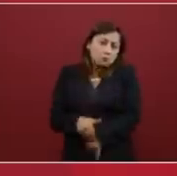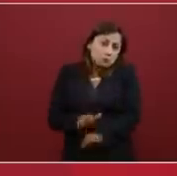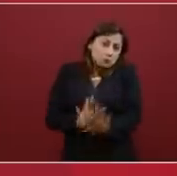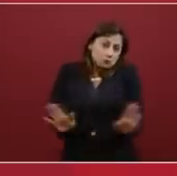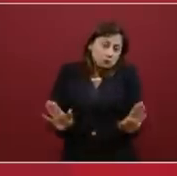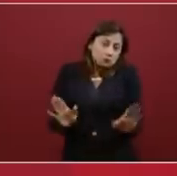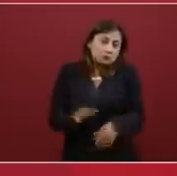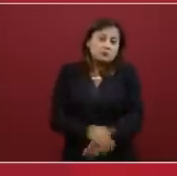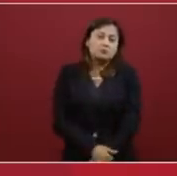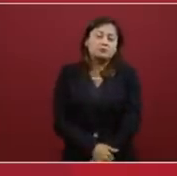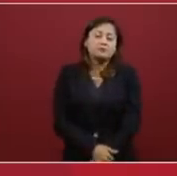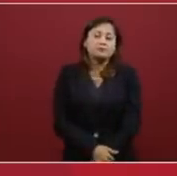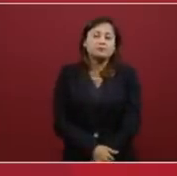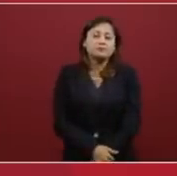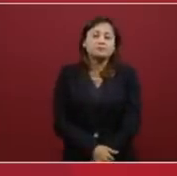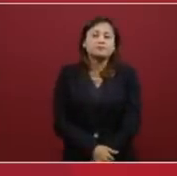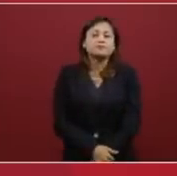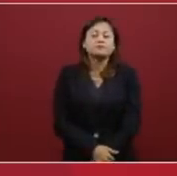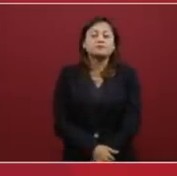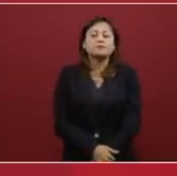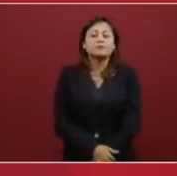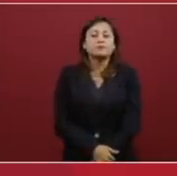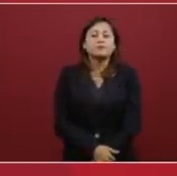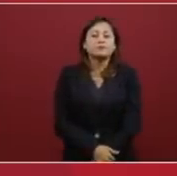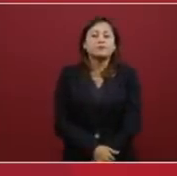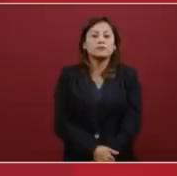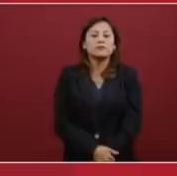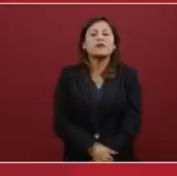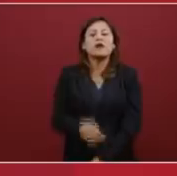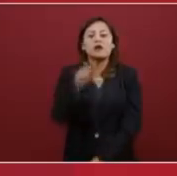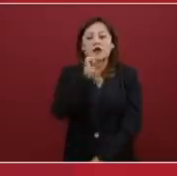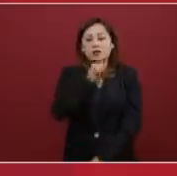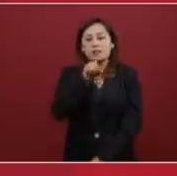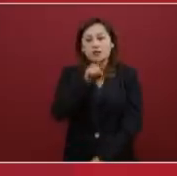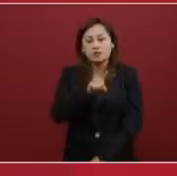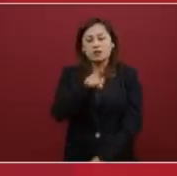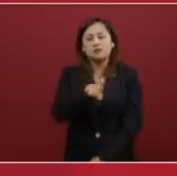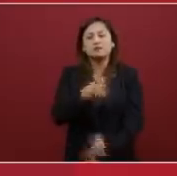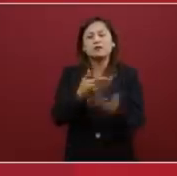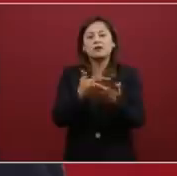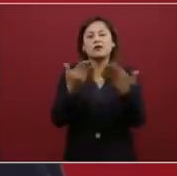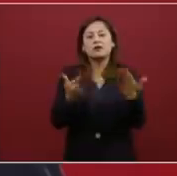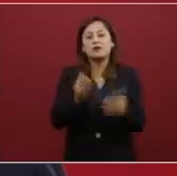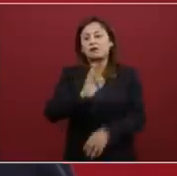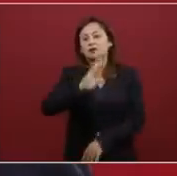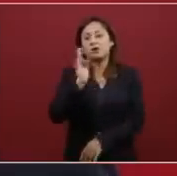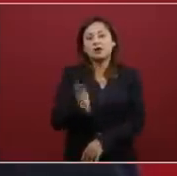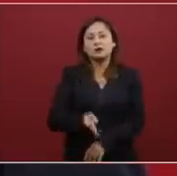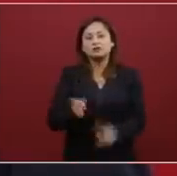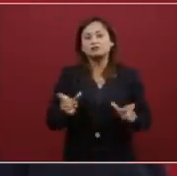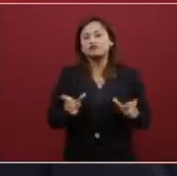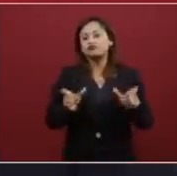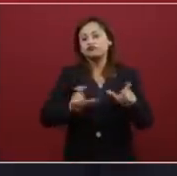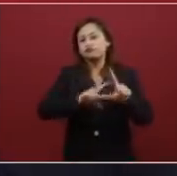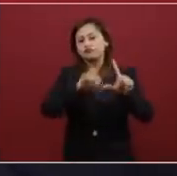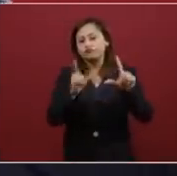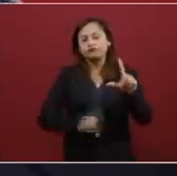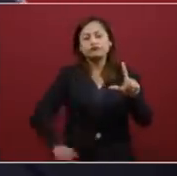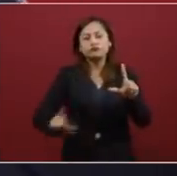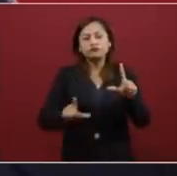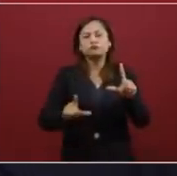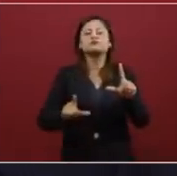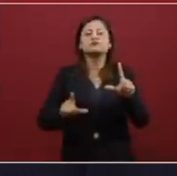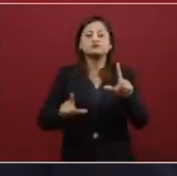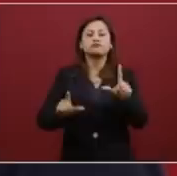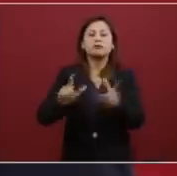haber, además, ahora que se aprobó la Guardia Nacional, una ley para